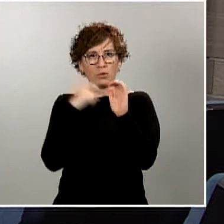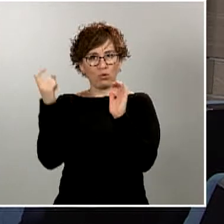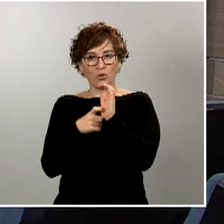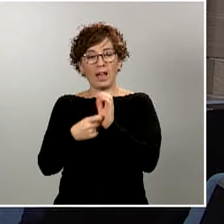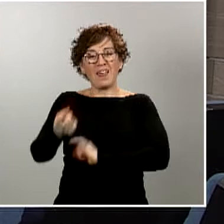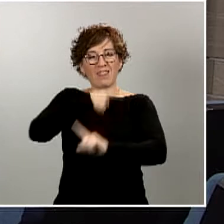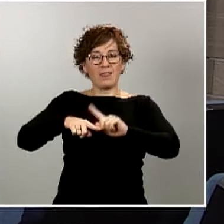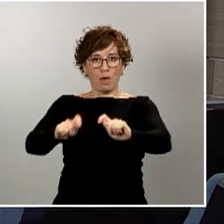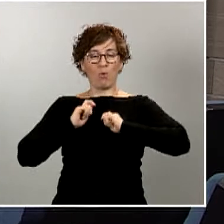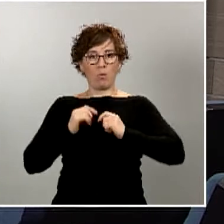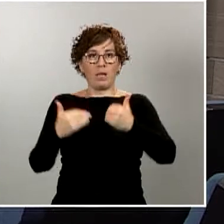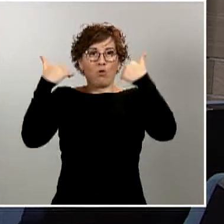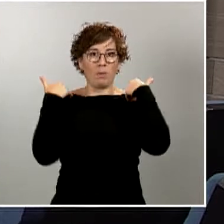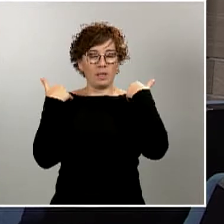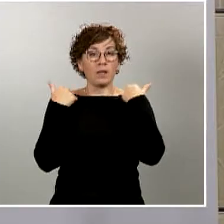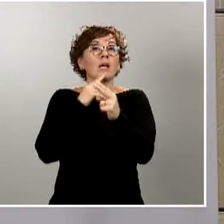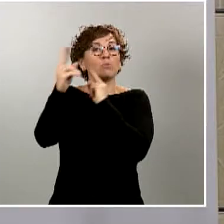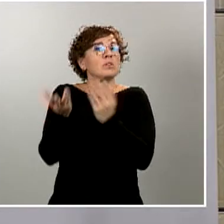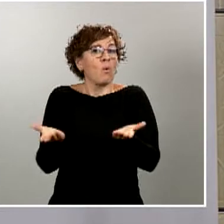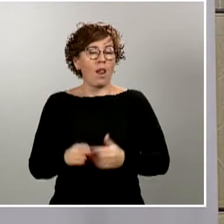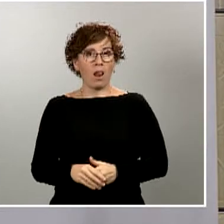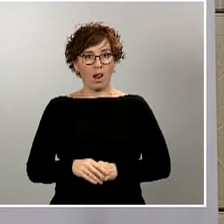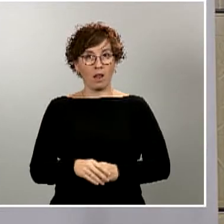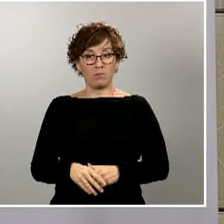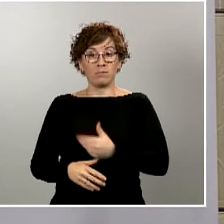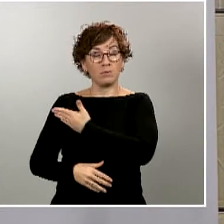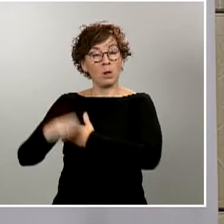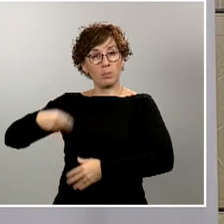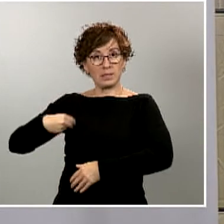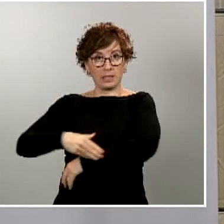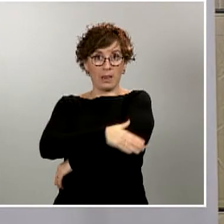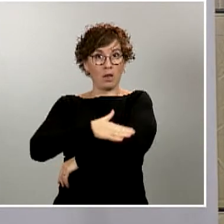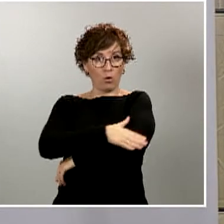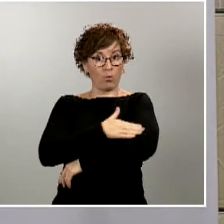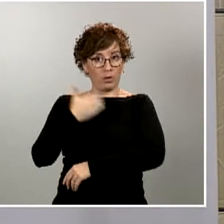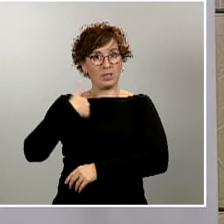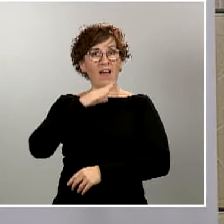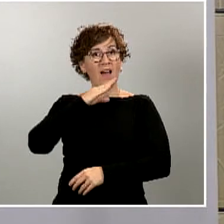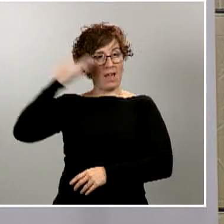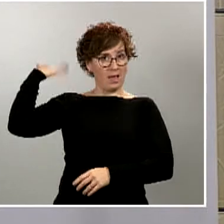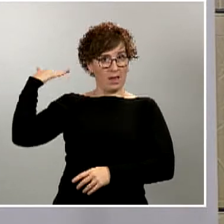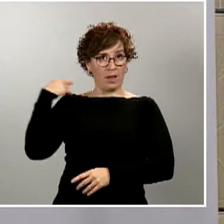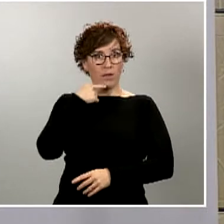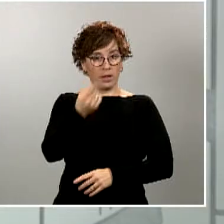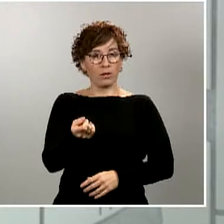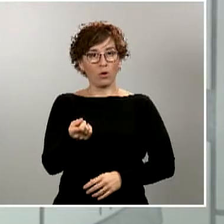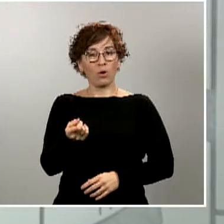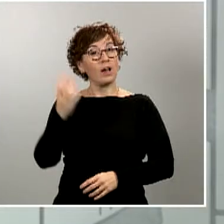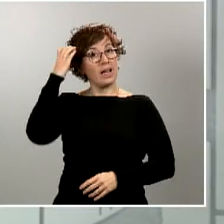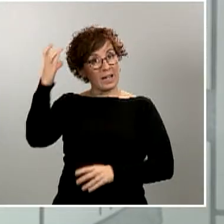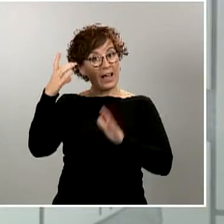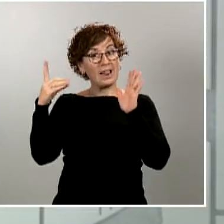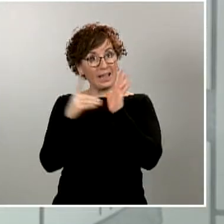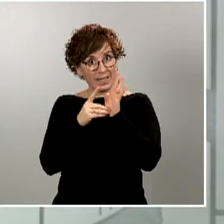respuesta del Gobierno? Ya el presidente del Gobierno dijo en su momento que el Real Decreto mediante el